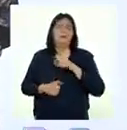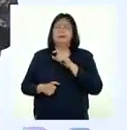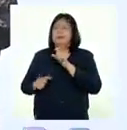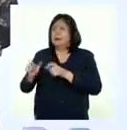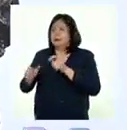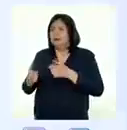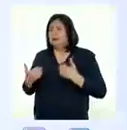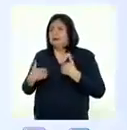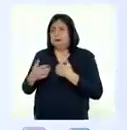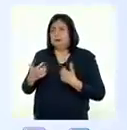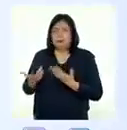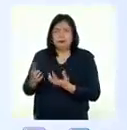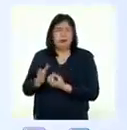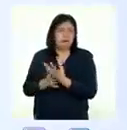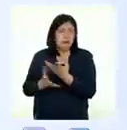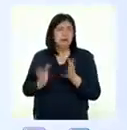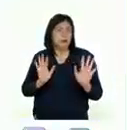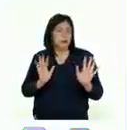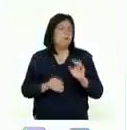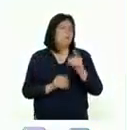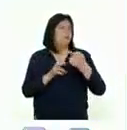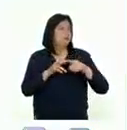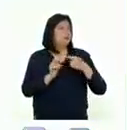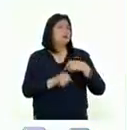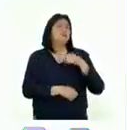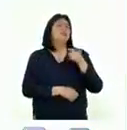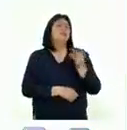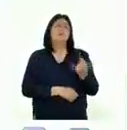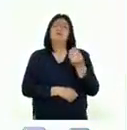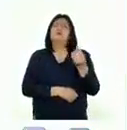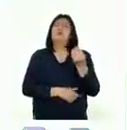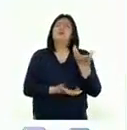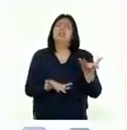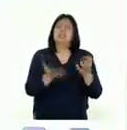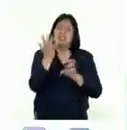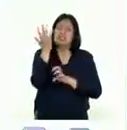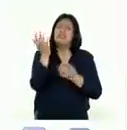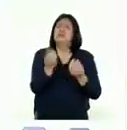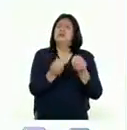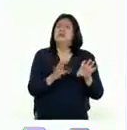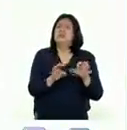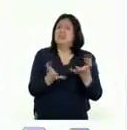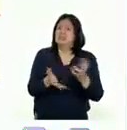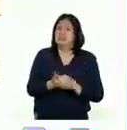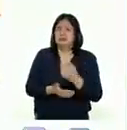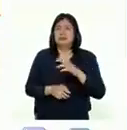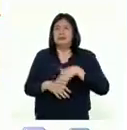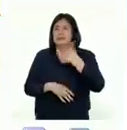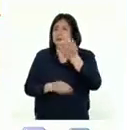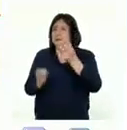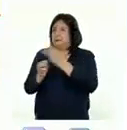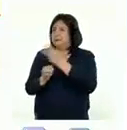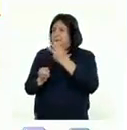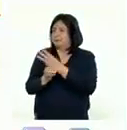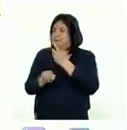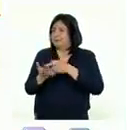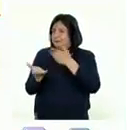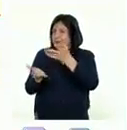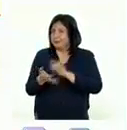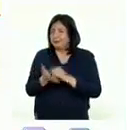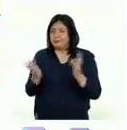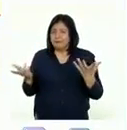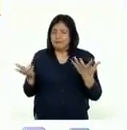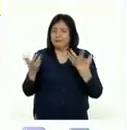vivos. Para empezar, averiguamos por qué se producen. Después hicimos matemática a partir de actividades